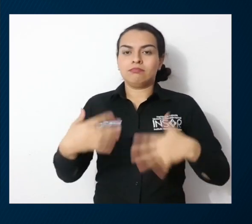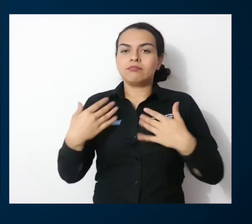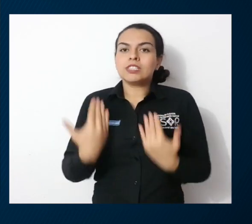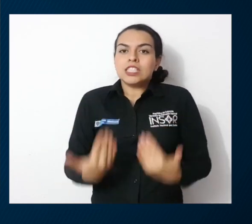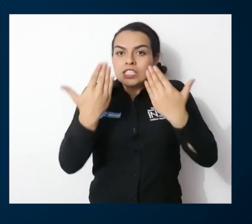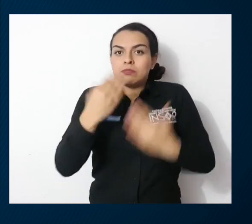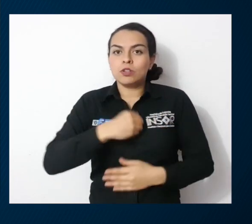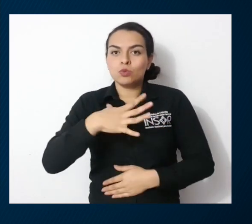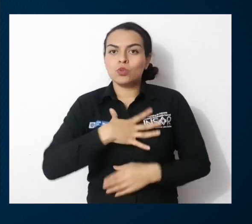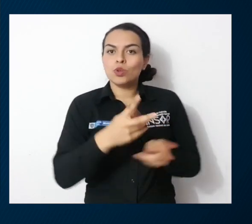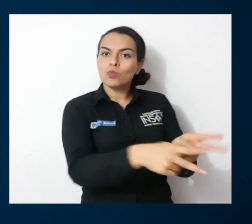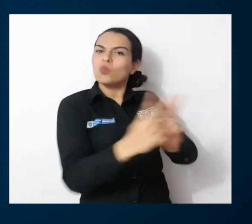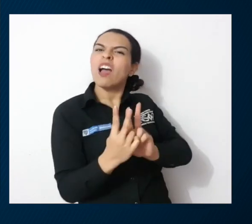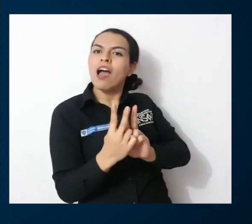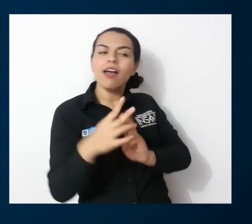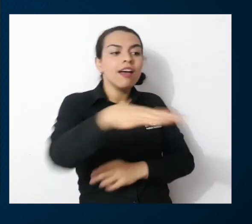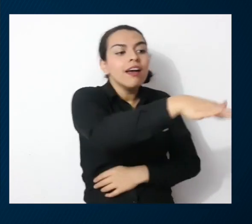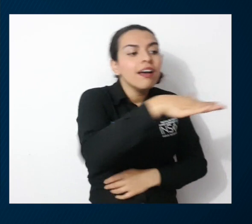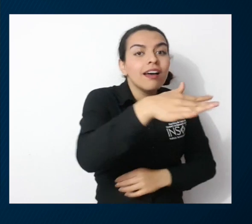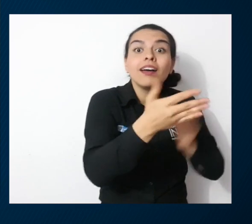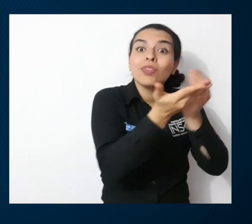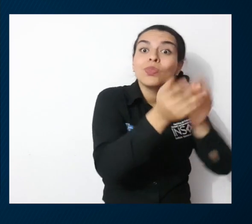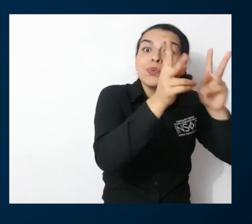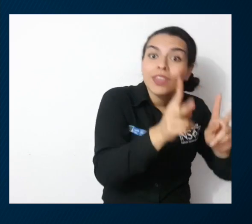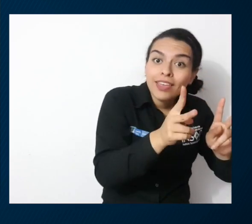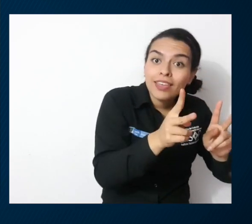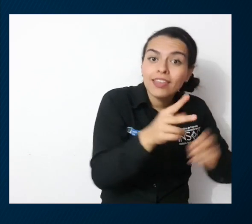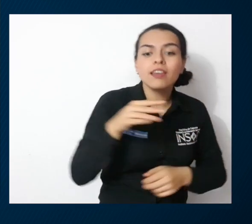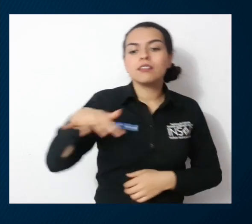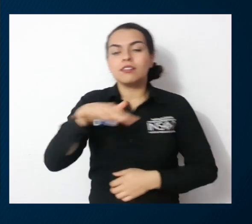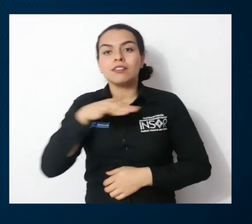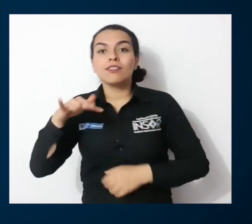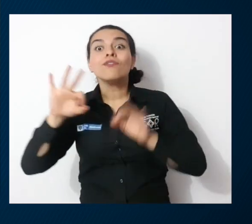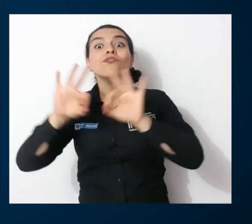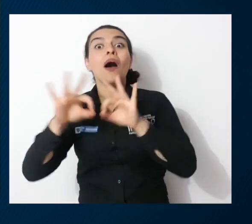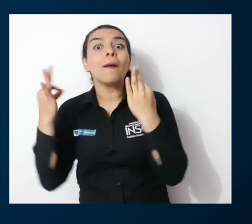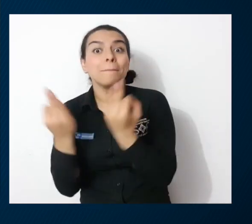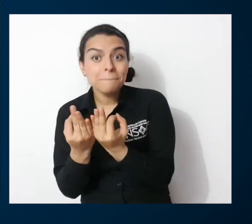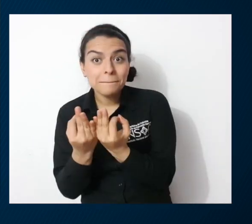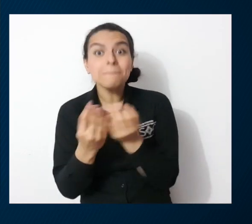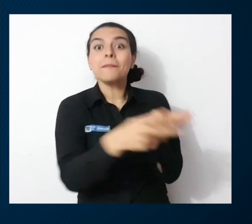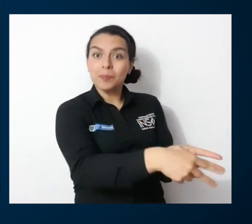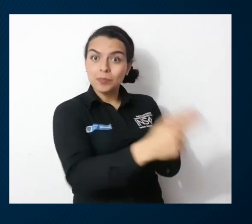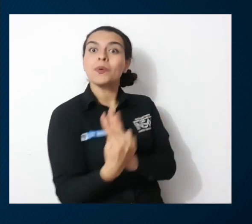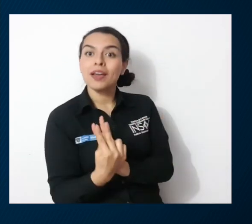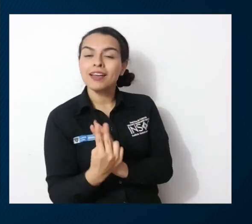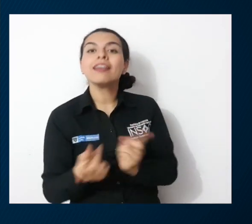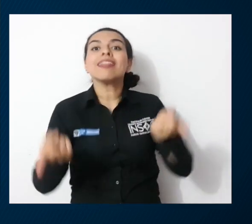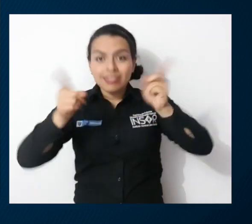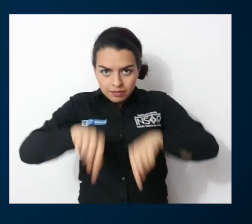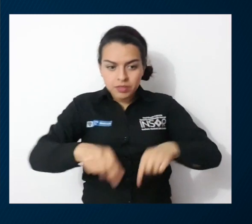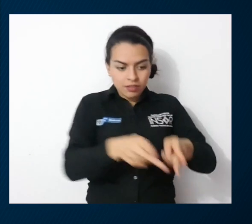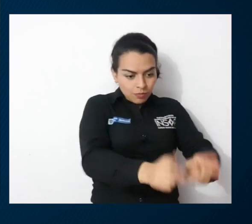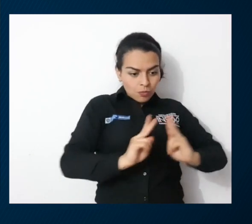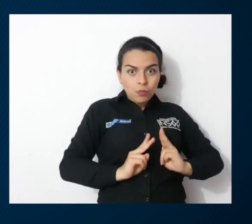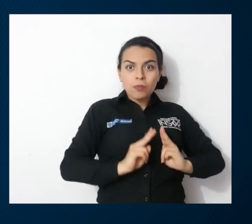ha sido una oportunidad para generar puentes entre los estudiantes y sus familias, entre